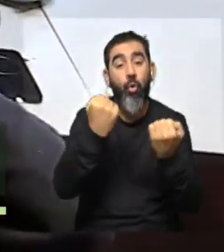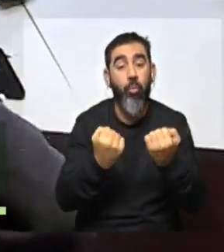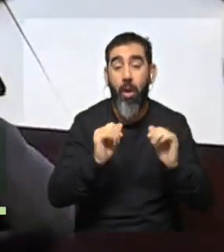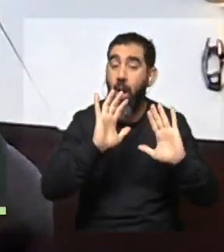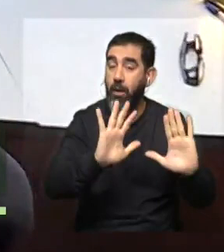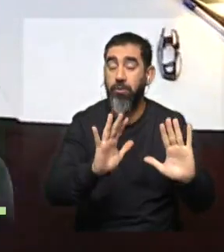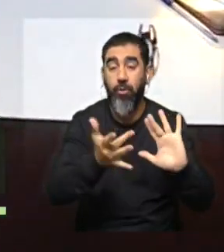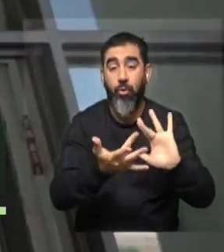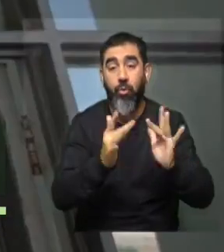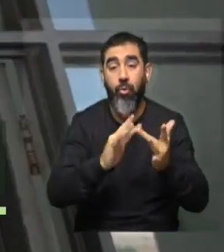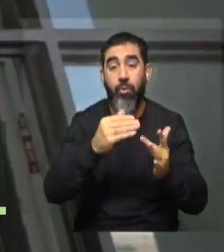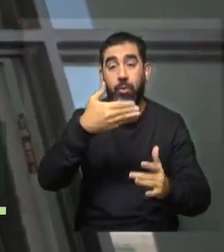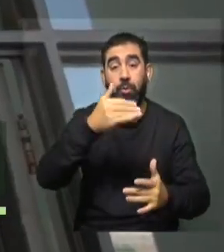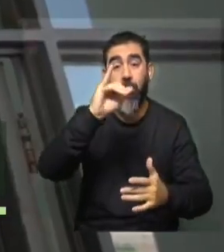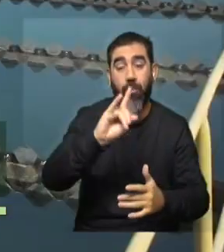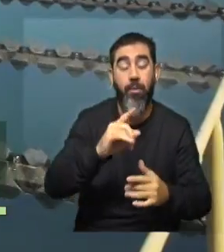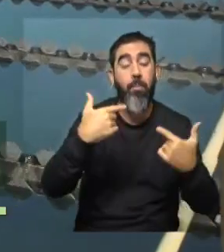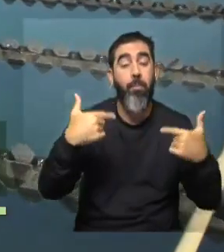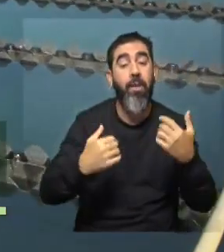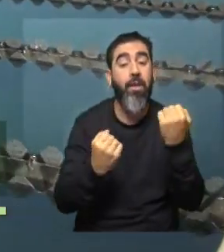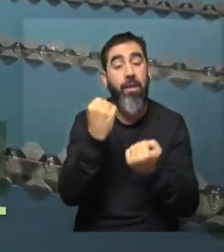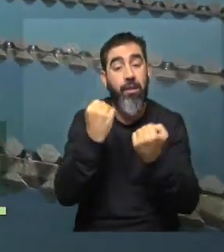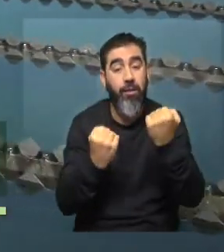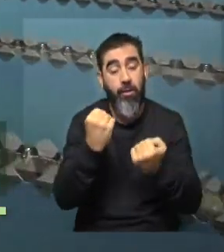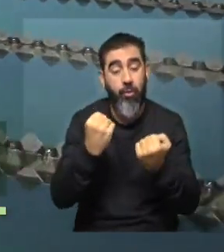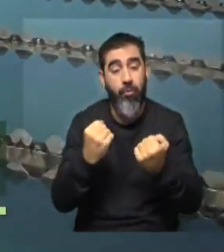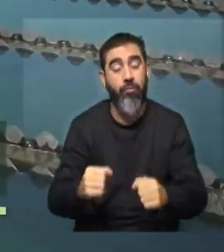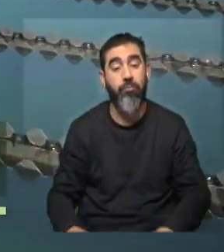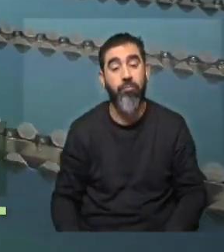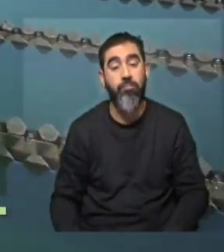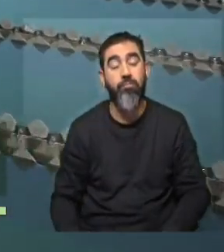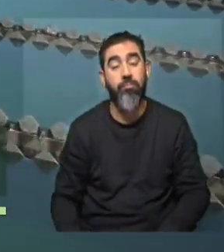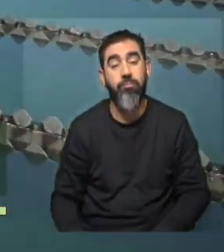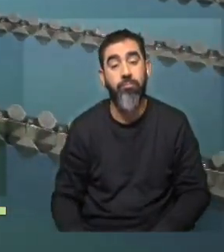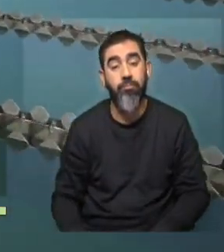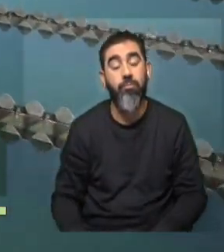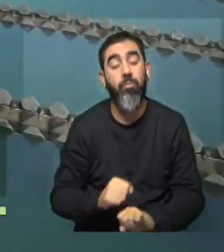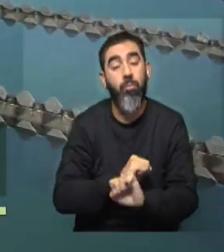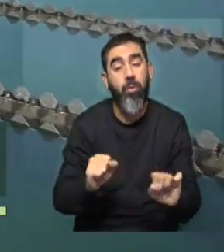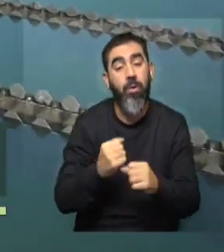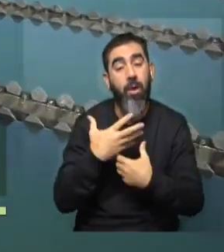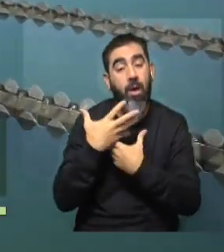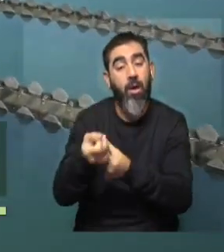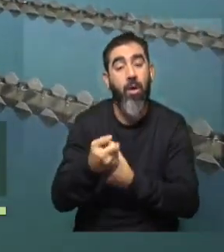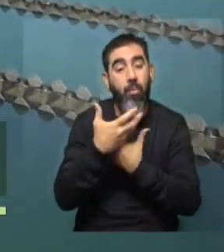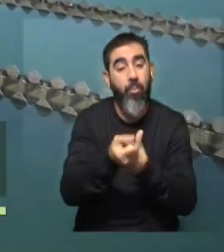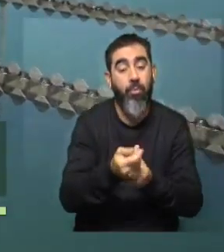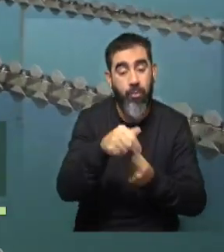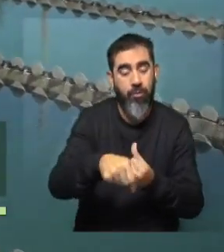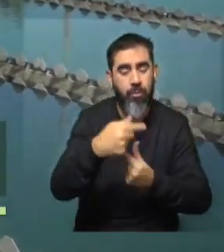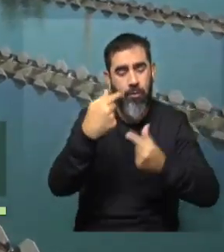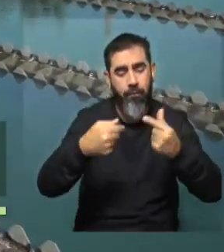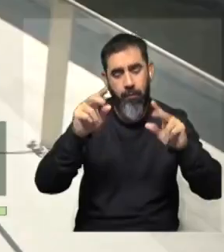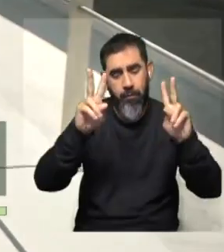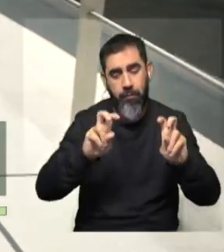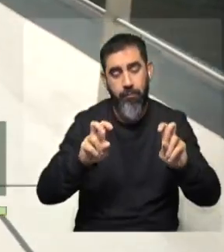habitual con quien se conecta el bid son los Ministerio de economía para bueno poder generar apoyos no solo en esto sino en